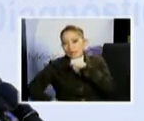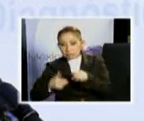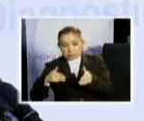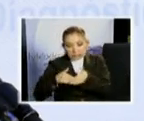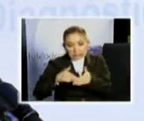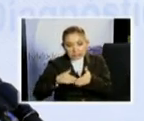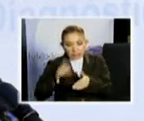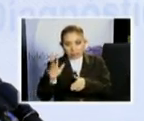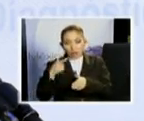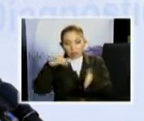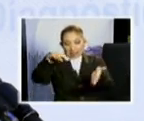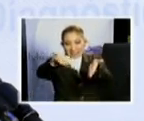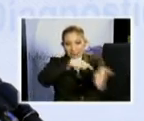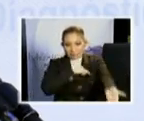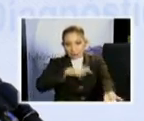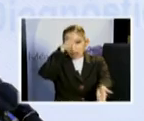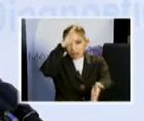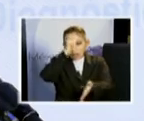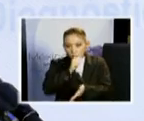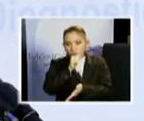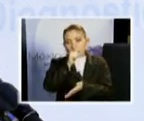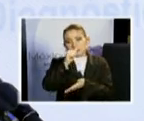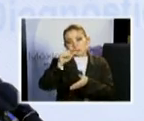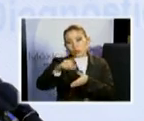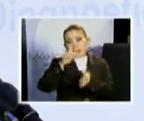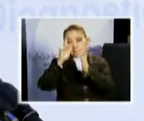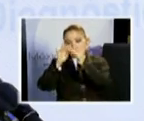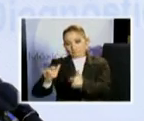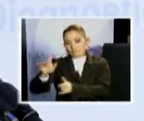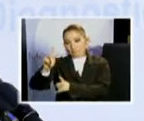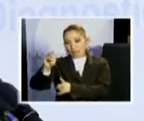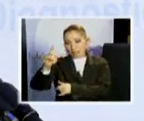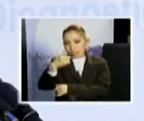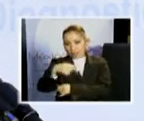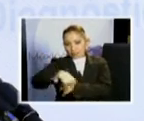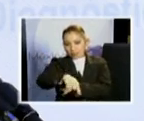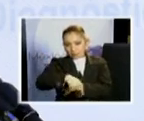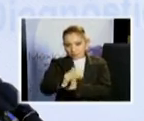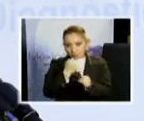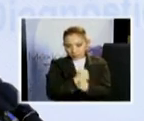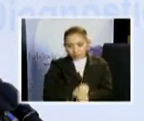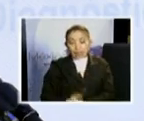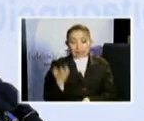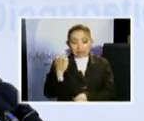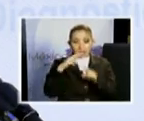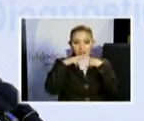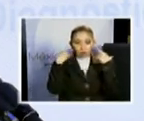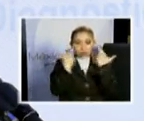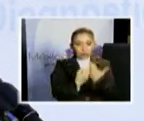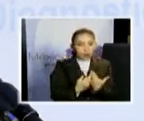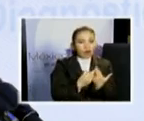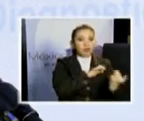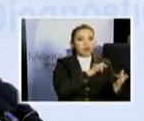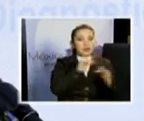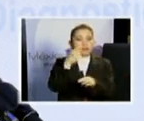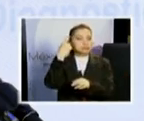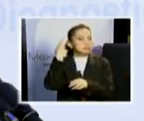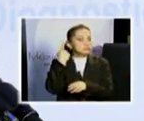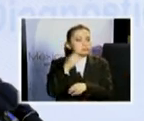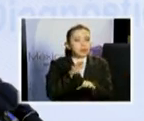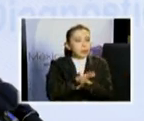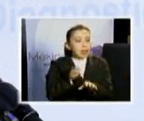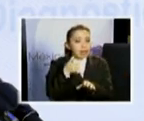posibilidades de la firma de un acuerdo en París en diciembre de este año. La reunión se dio a la tarea, en primer lugar,